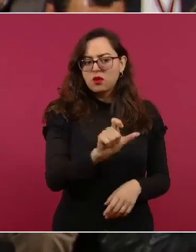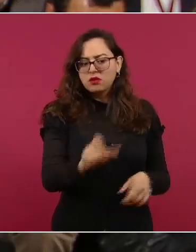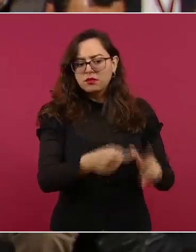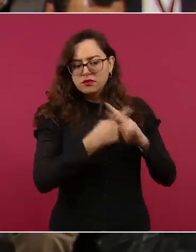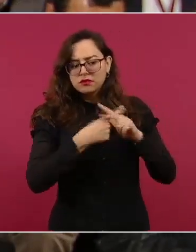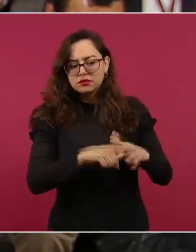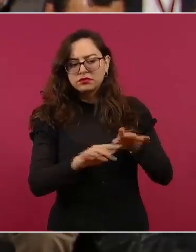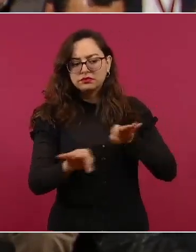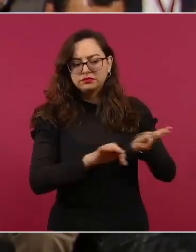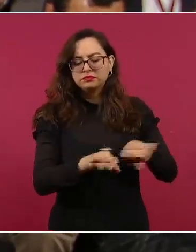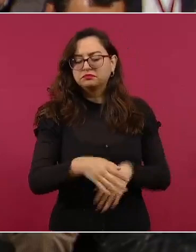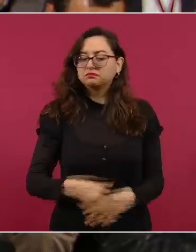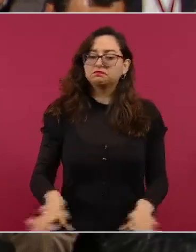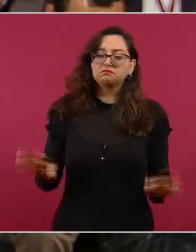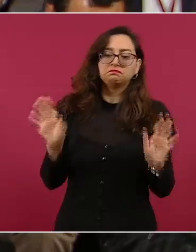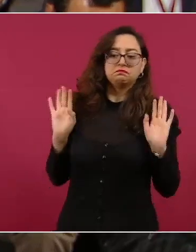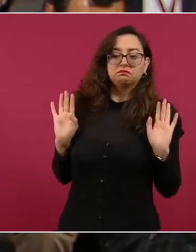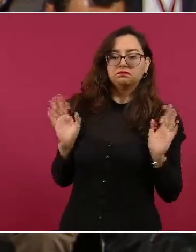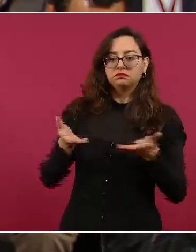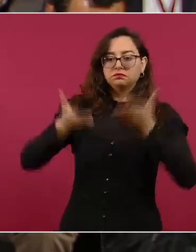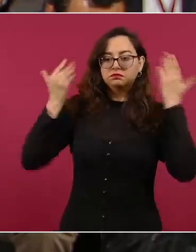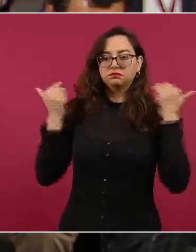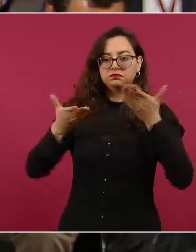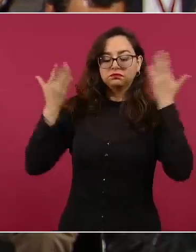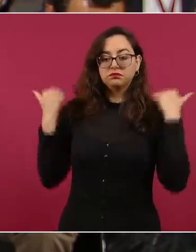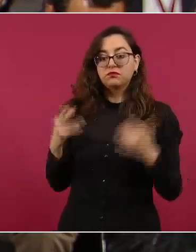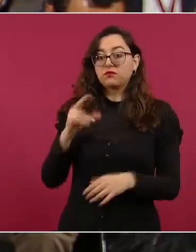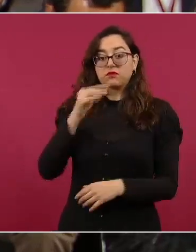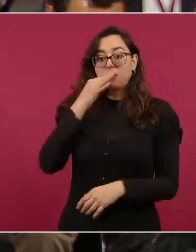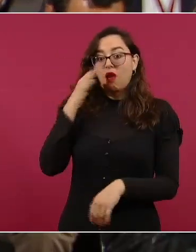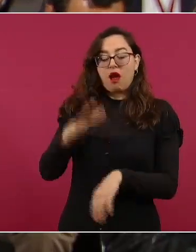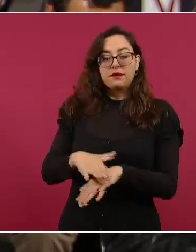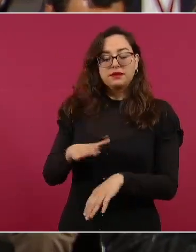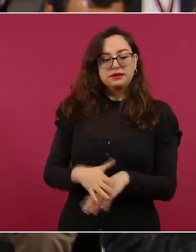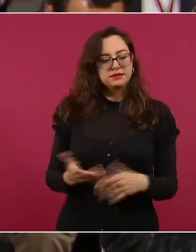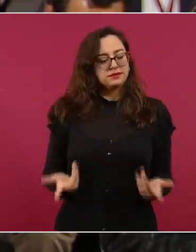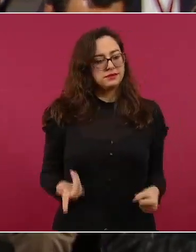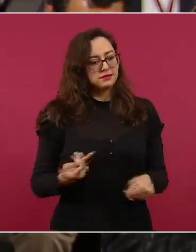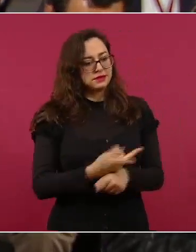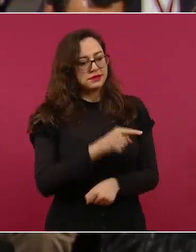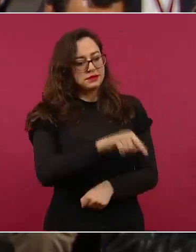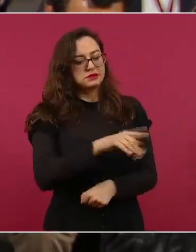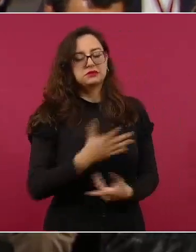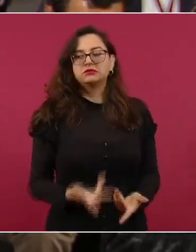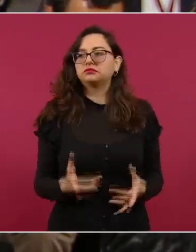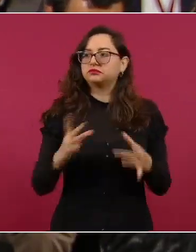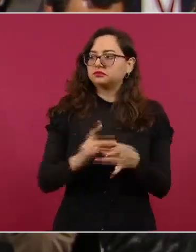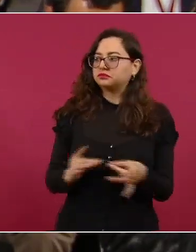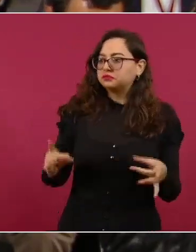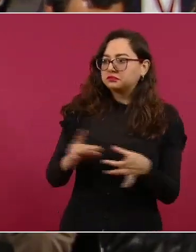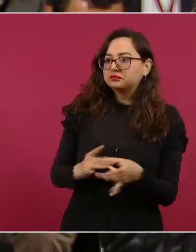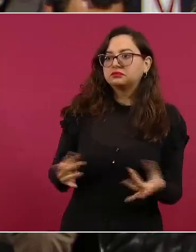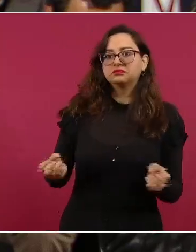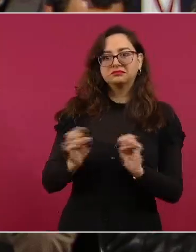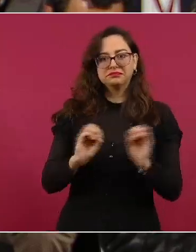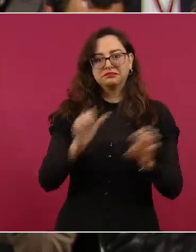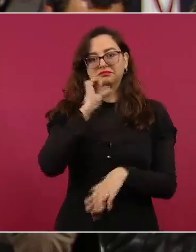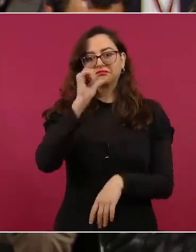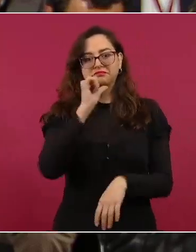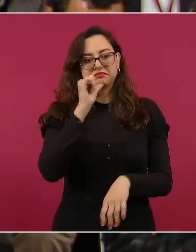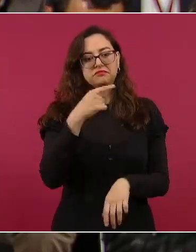así permanecen tomando y ejerciendo atribuciones excesivas que no solamente se usan para privilegiar a sus amigos o grupos